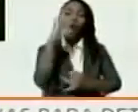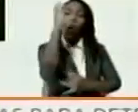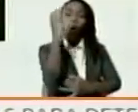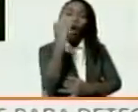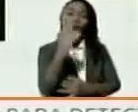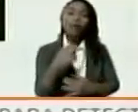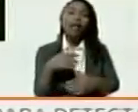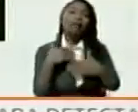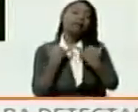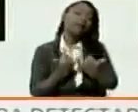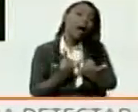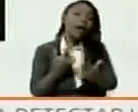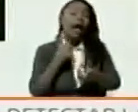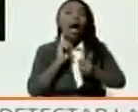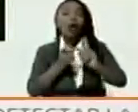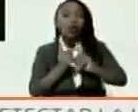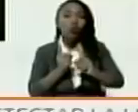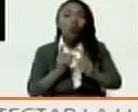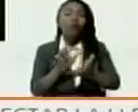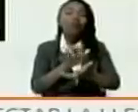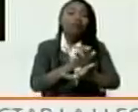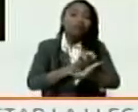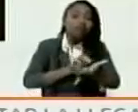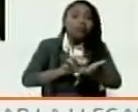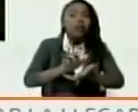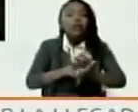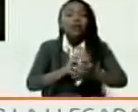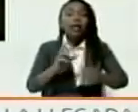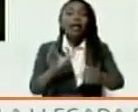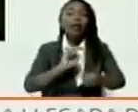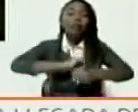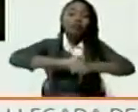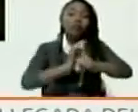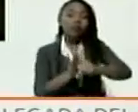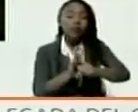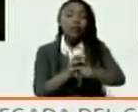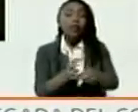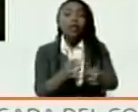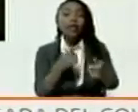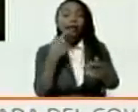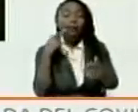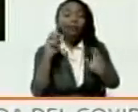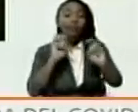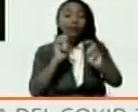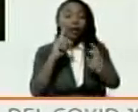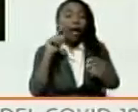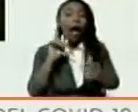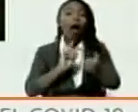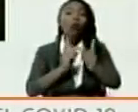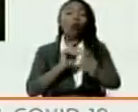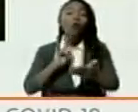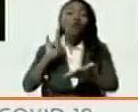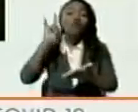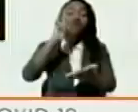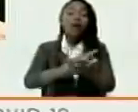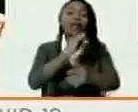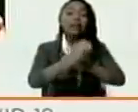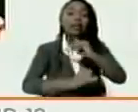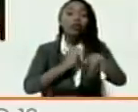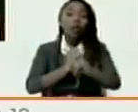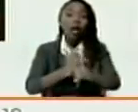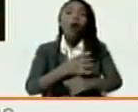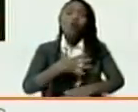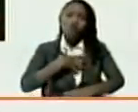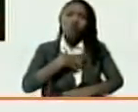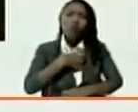tiene unos casos de coronavirus. Y con respecto a los vuelos internacionales, también se